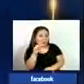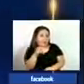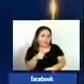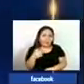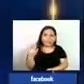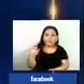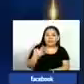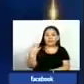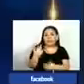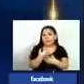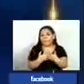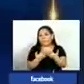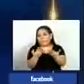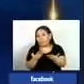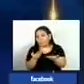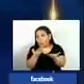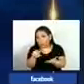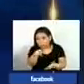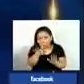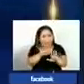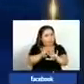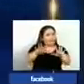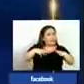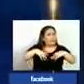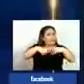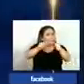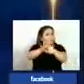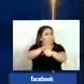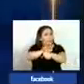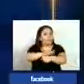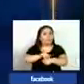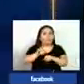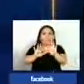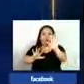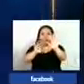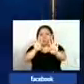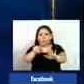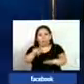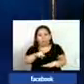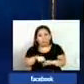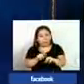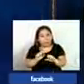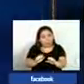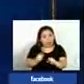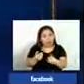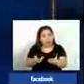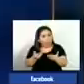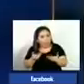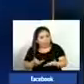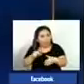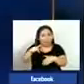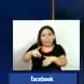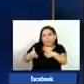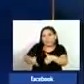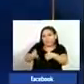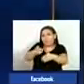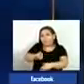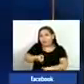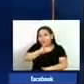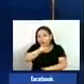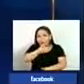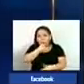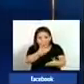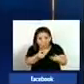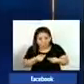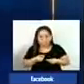necesitan de su ayuda, de usted que ya sanó de COVID-19. Por supuesto, cuente con Noticiero Hechos para que nosotros lancemos la